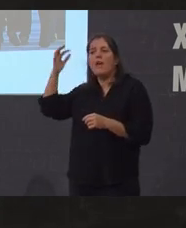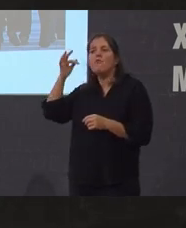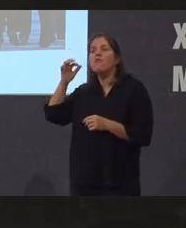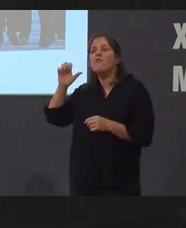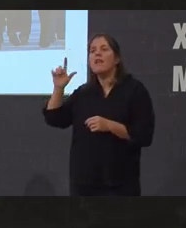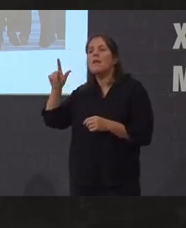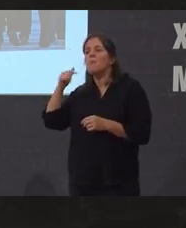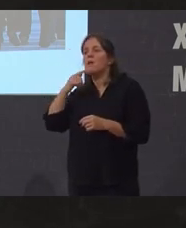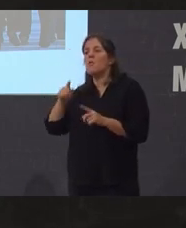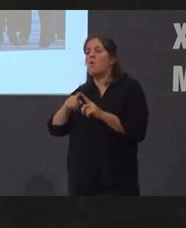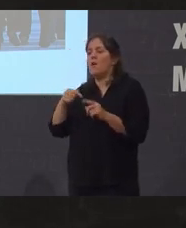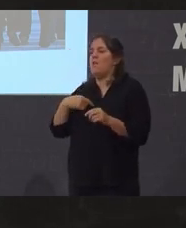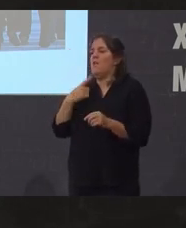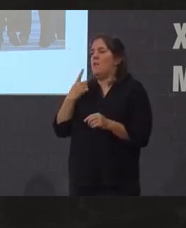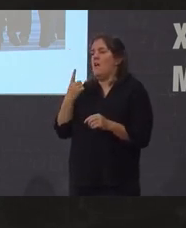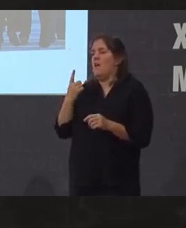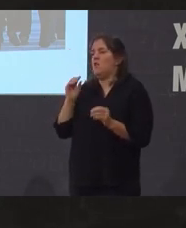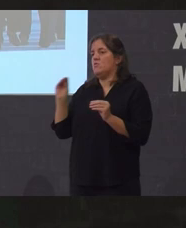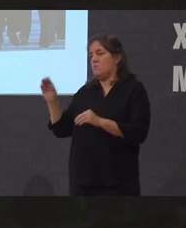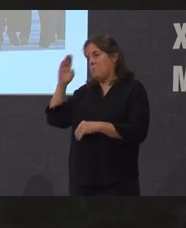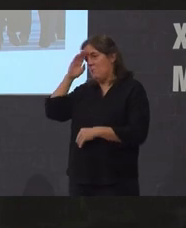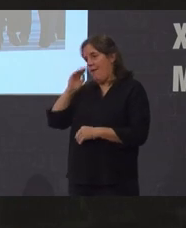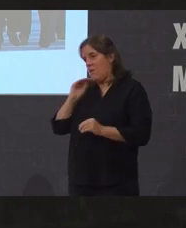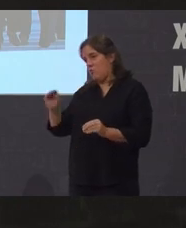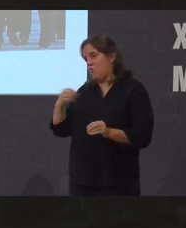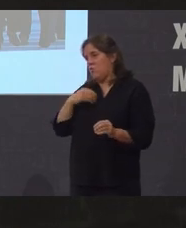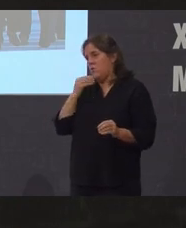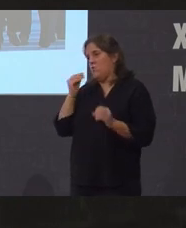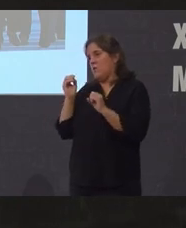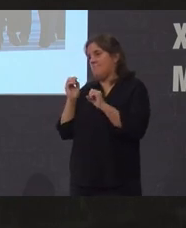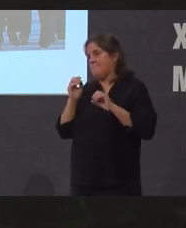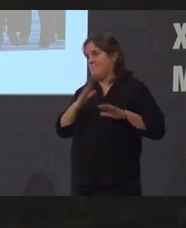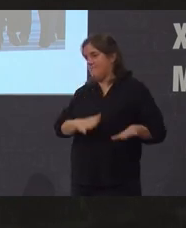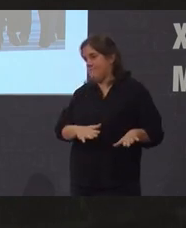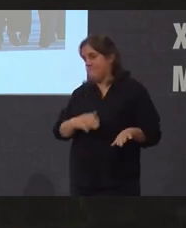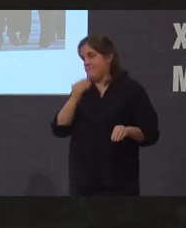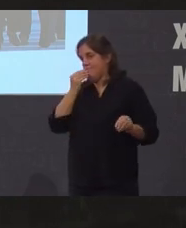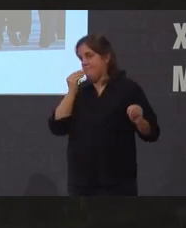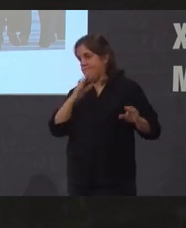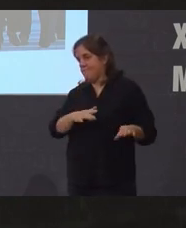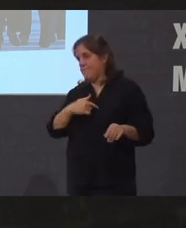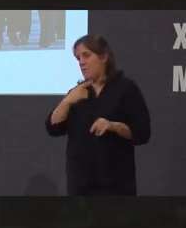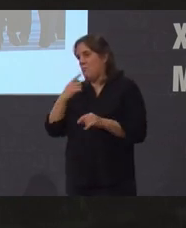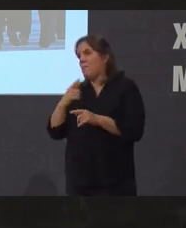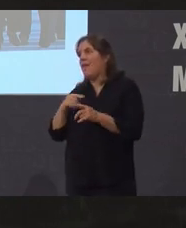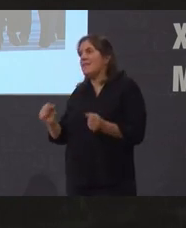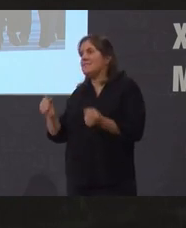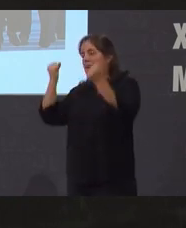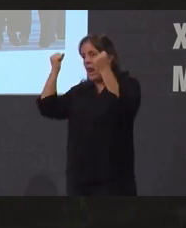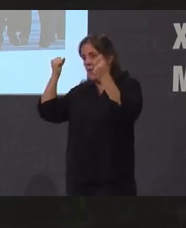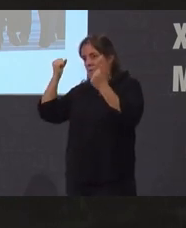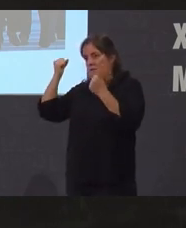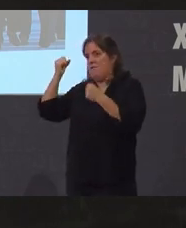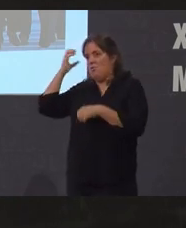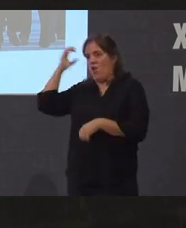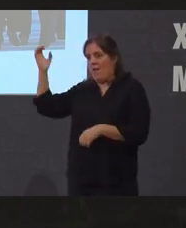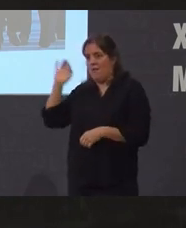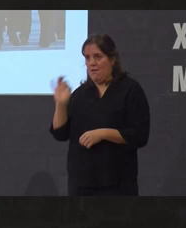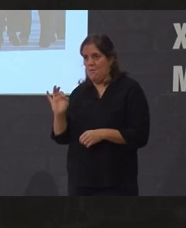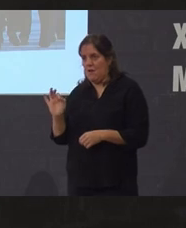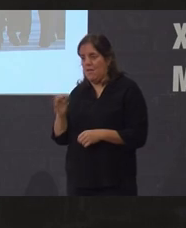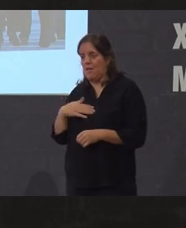a abdicación de Juan Carlos para salvar a monarquía, de tal e cual, ¿no? Como é posible